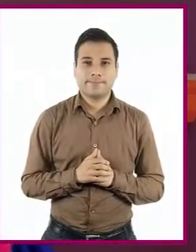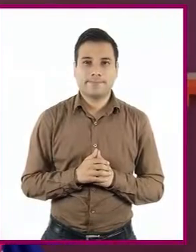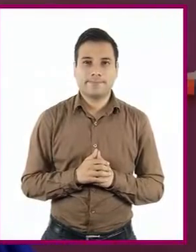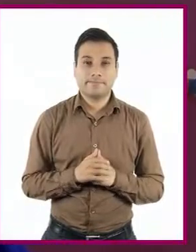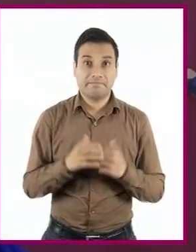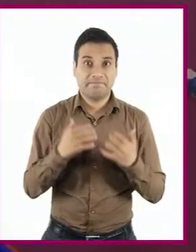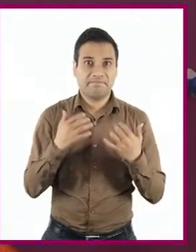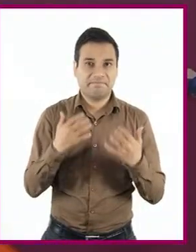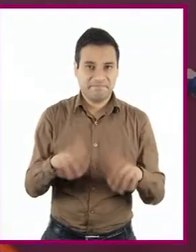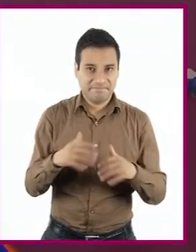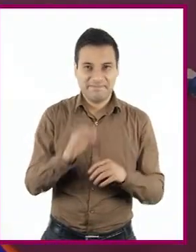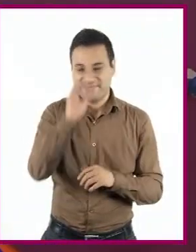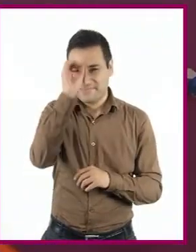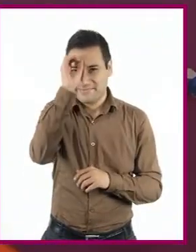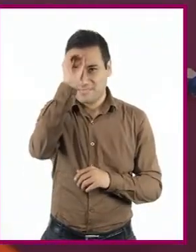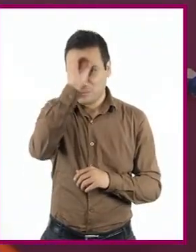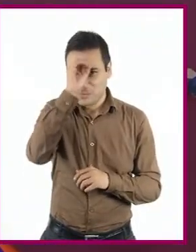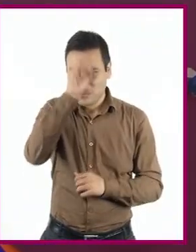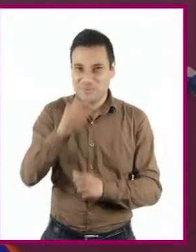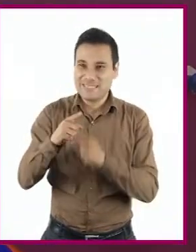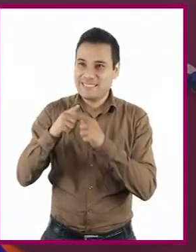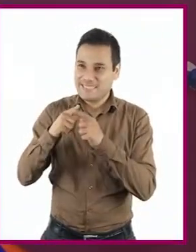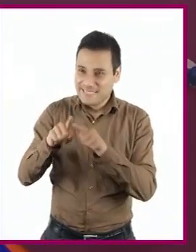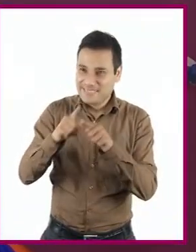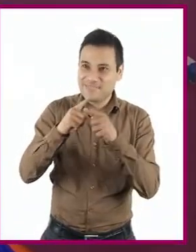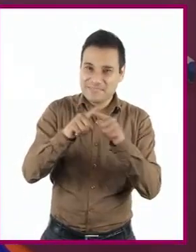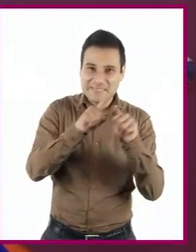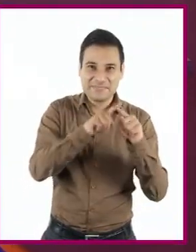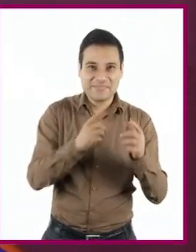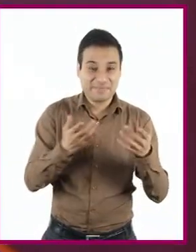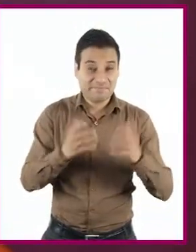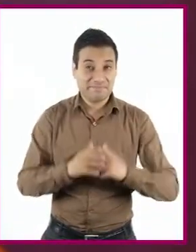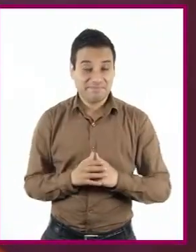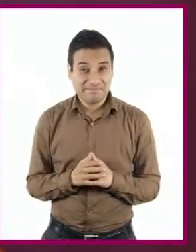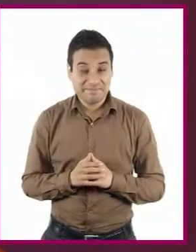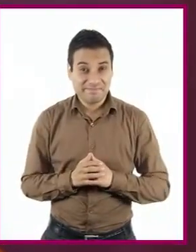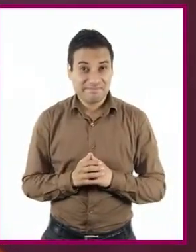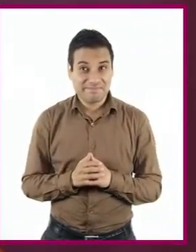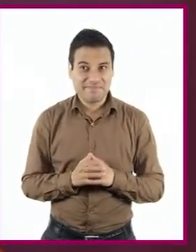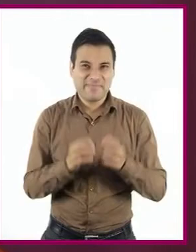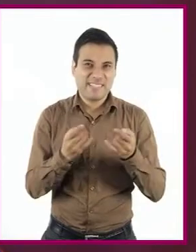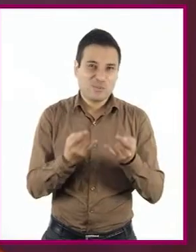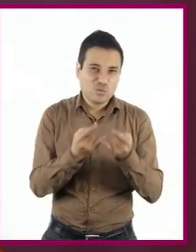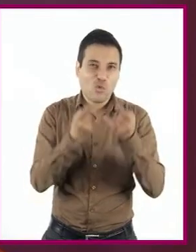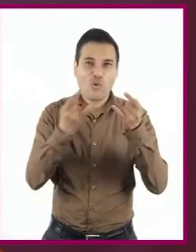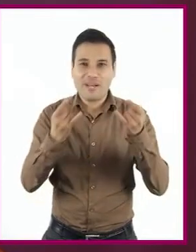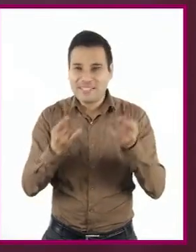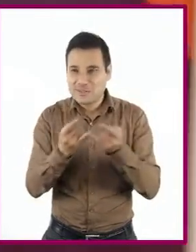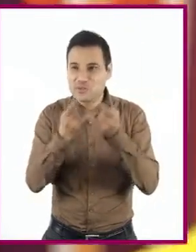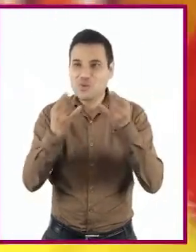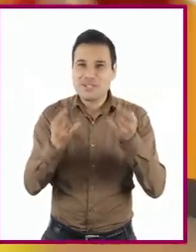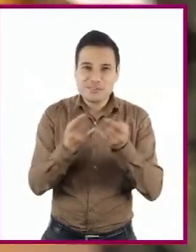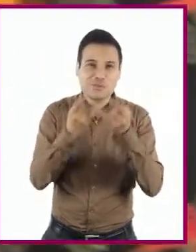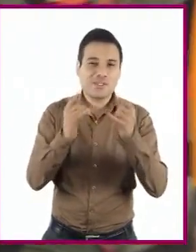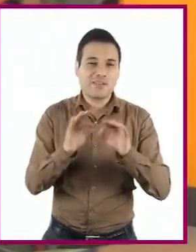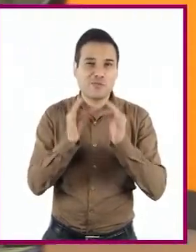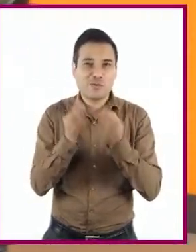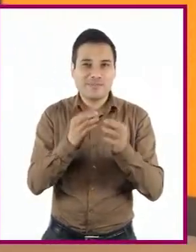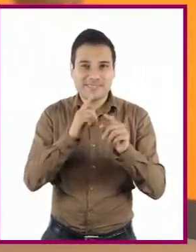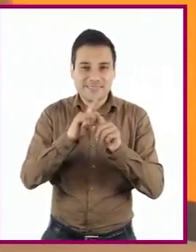¿Cuántas miradas distintas tenemos sobre el futuro? ¿Y cuántas formas diferentes para representar estas futuras memorias?